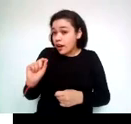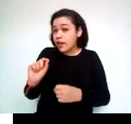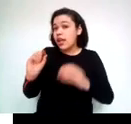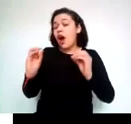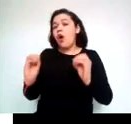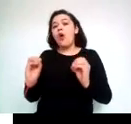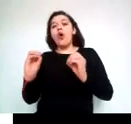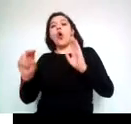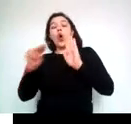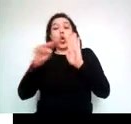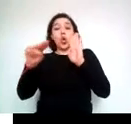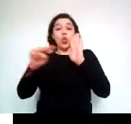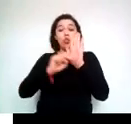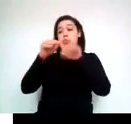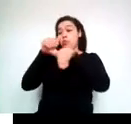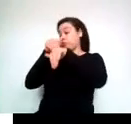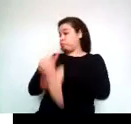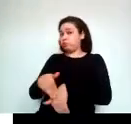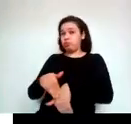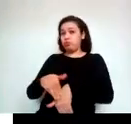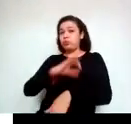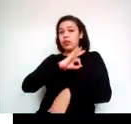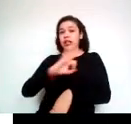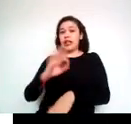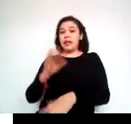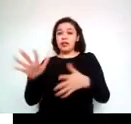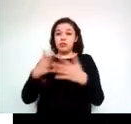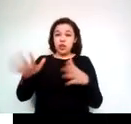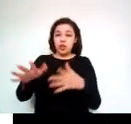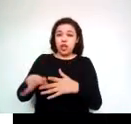su normatividad, puede llegar hasta una multa equivalente a estos